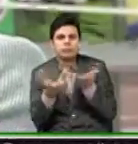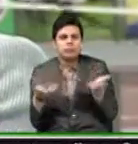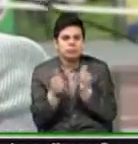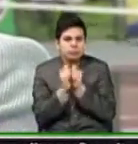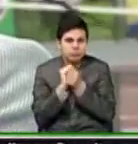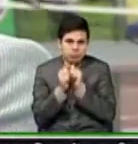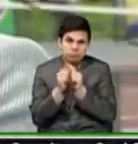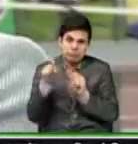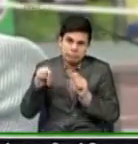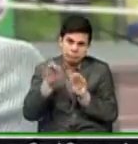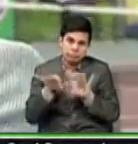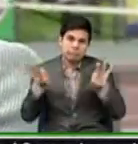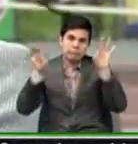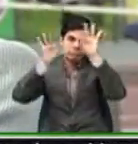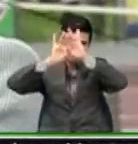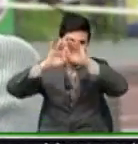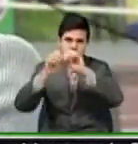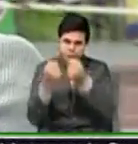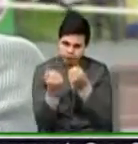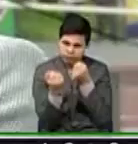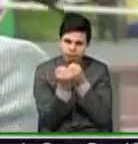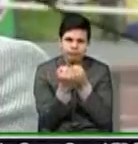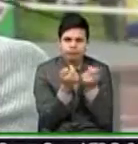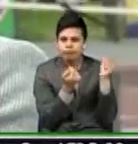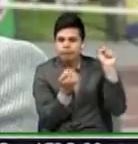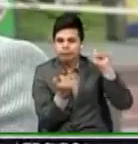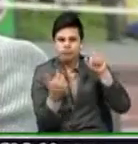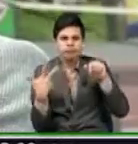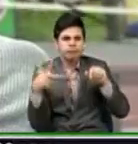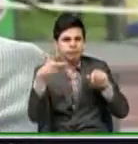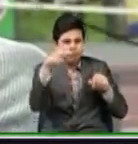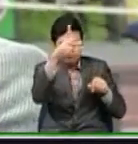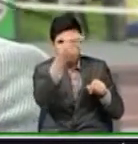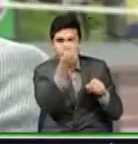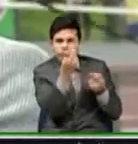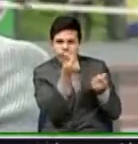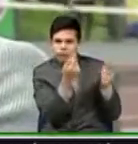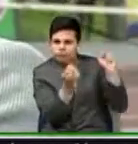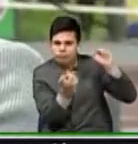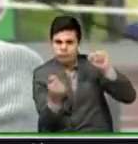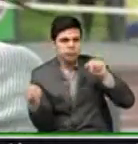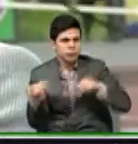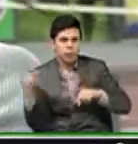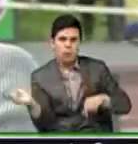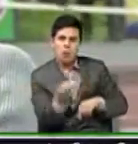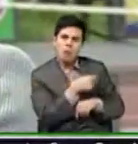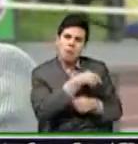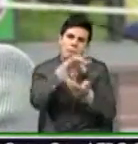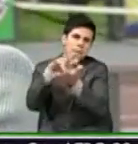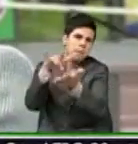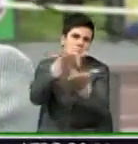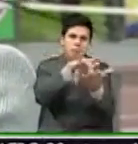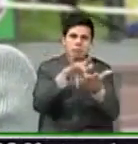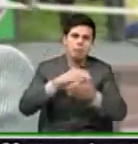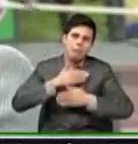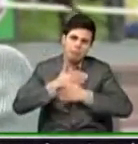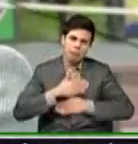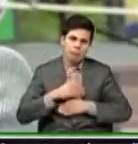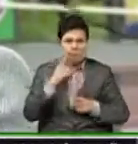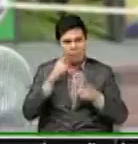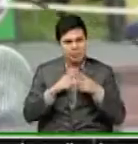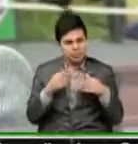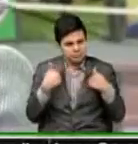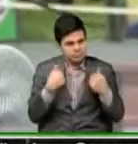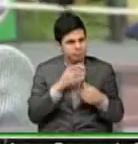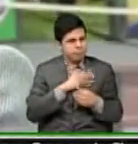que también lo necesita más a tener un apoyo para sus viajes y bueno ya pueden jugar más tranquilos y disfrutar que lo que necesitan